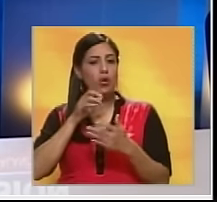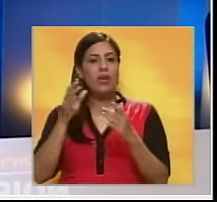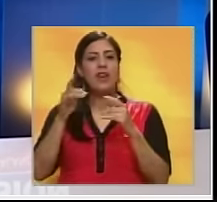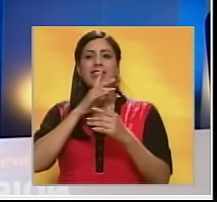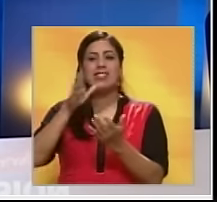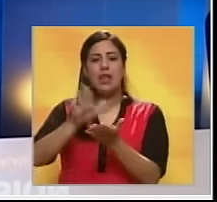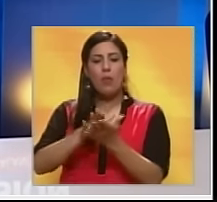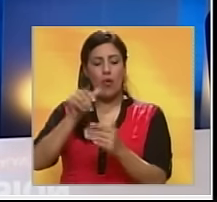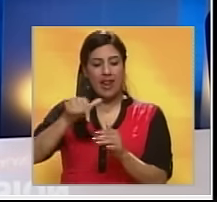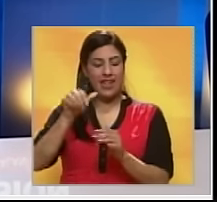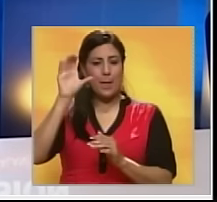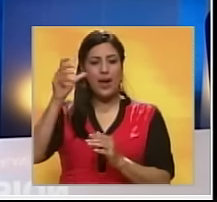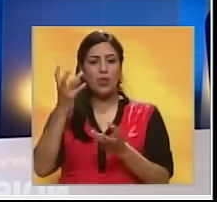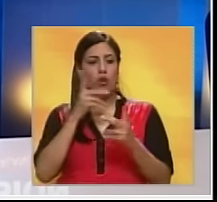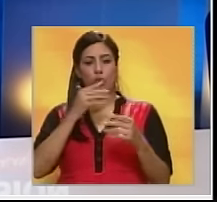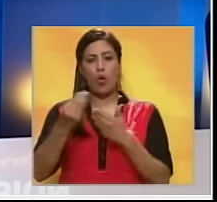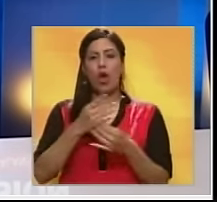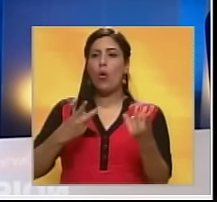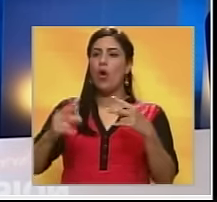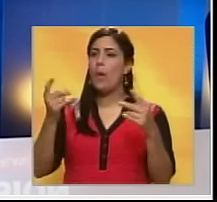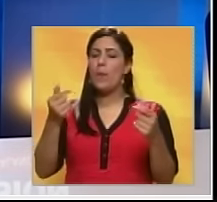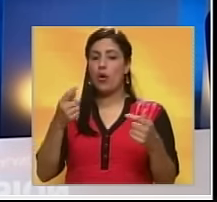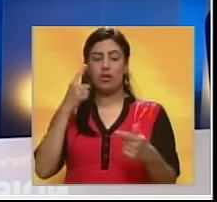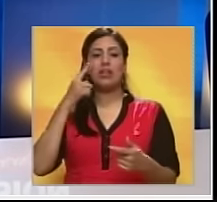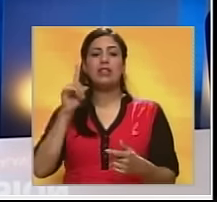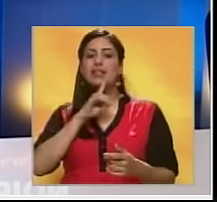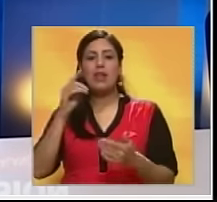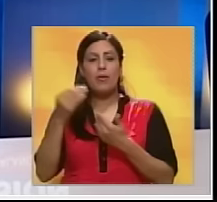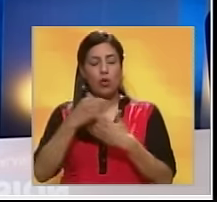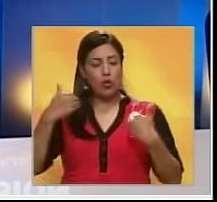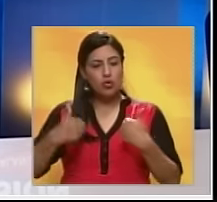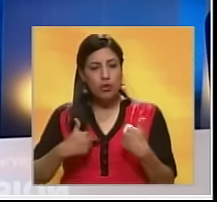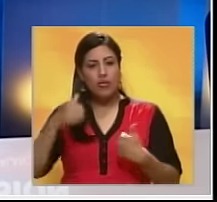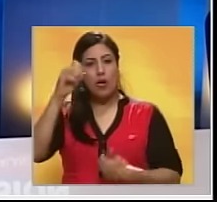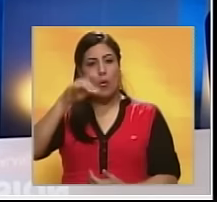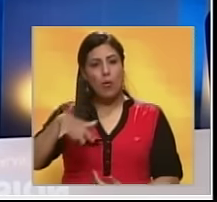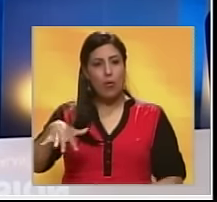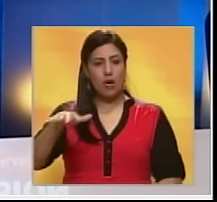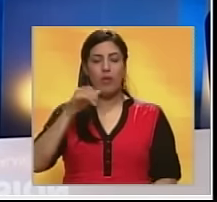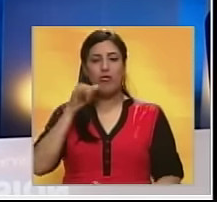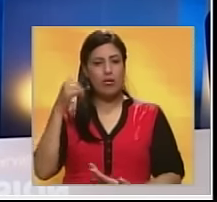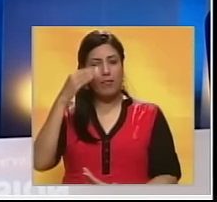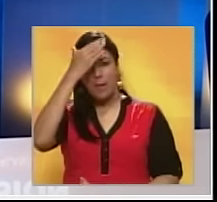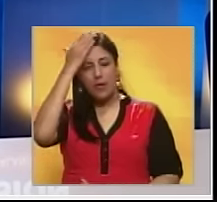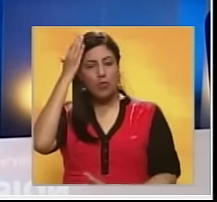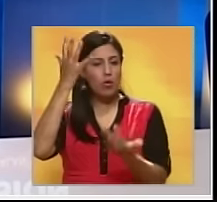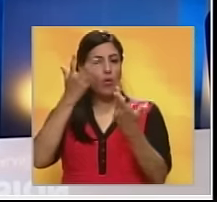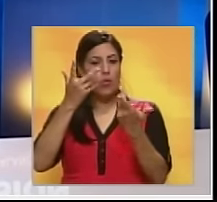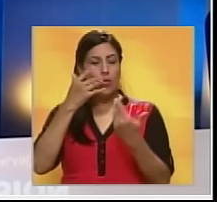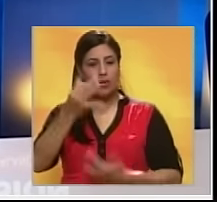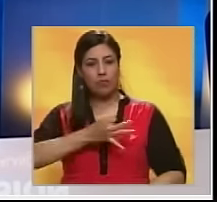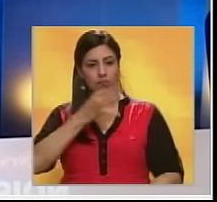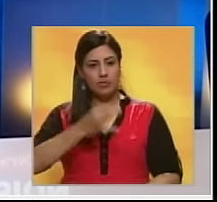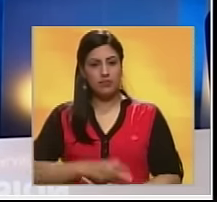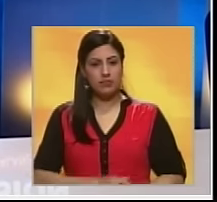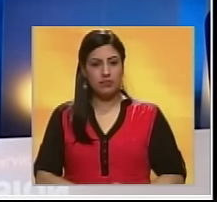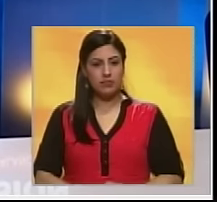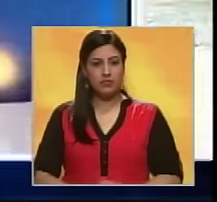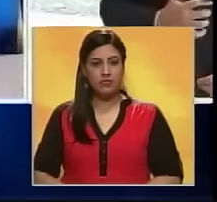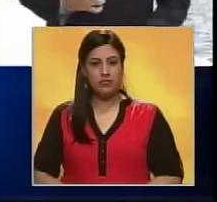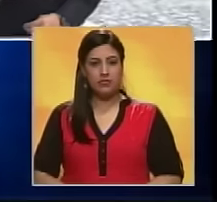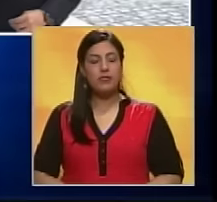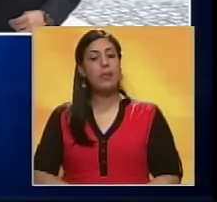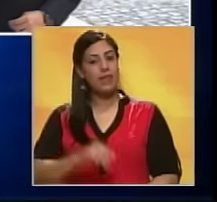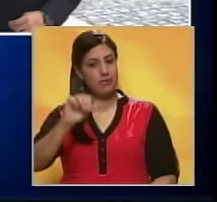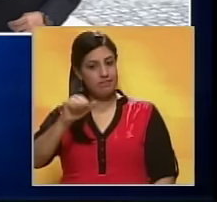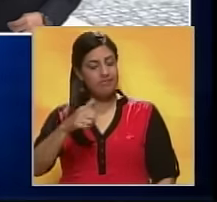por violencia en el país, bajo la premisa de que así se oculta el sufrimiento de la población. Manuel Covela nos amplía la información. Buenas tardes.